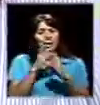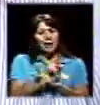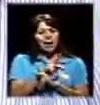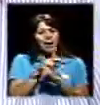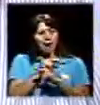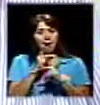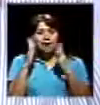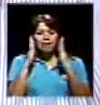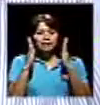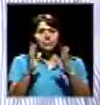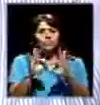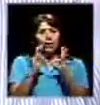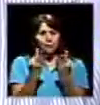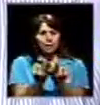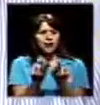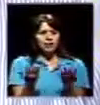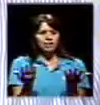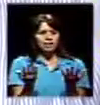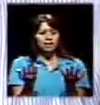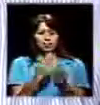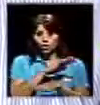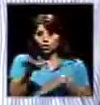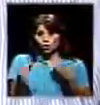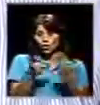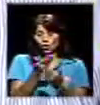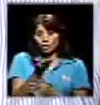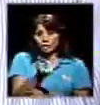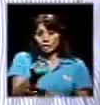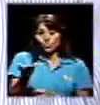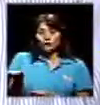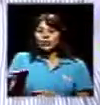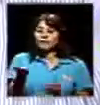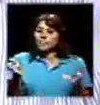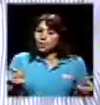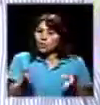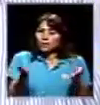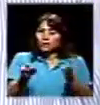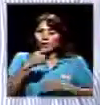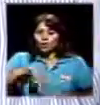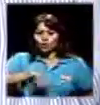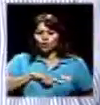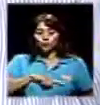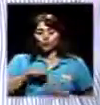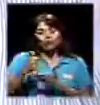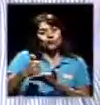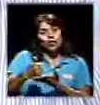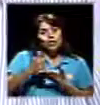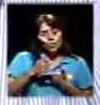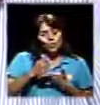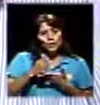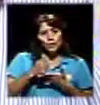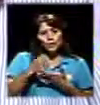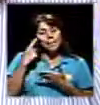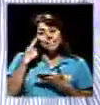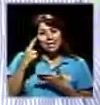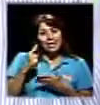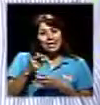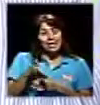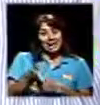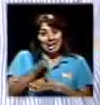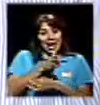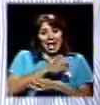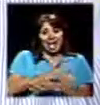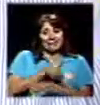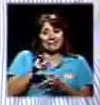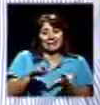familiar, y todas esas cosas nos motivó y nos ayudó a que poco antes de que se nos